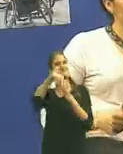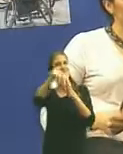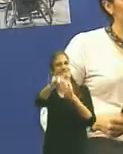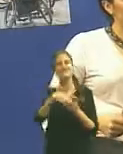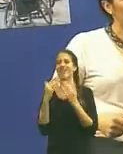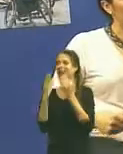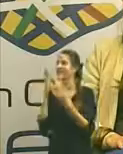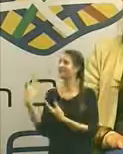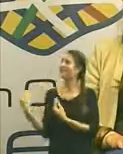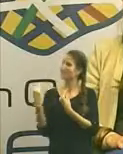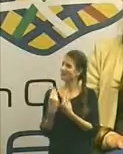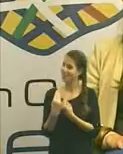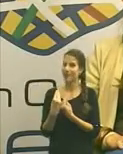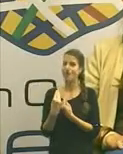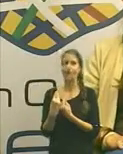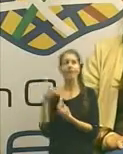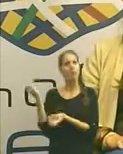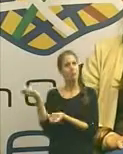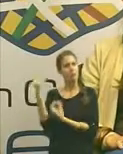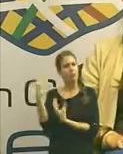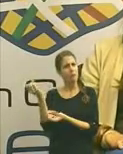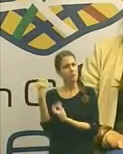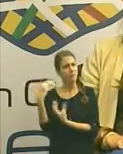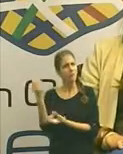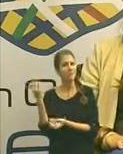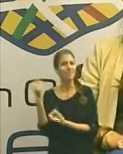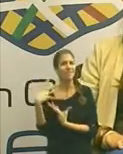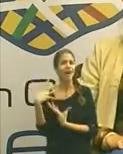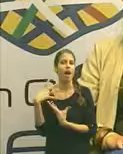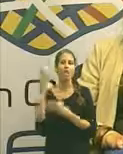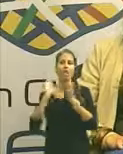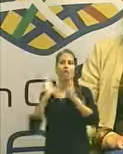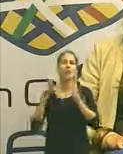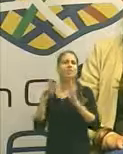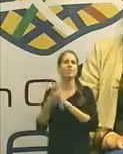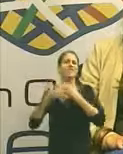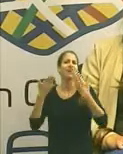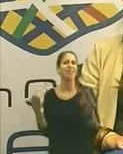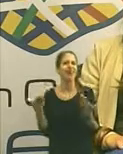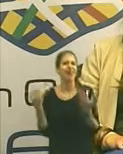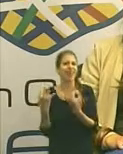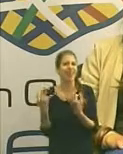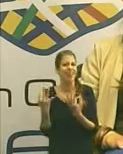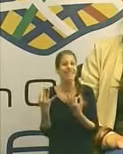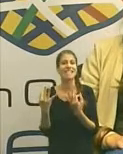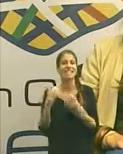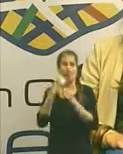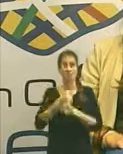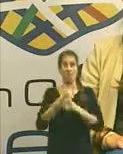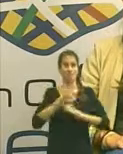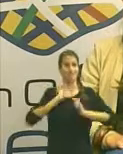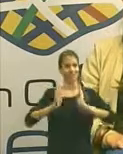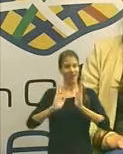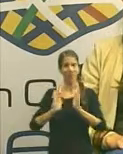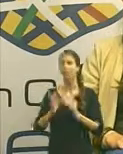Muchas gracias por habernos acompañado y habernos contado en qué consiste estas terapias ecuestres, la hipoterapia,